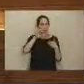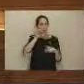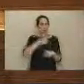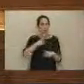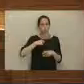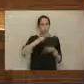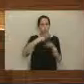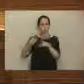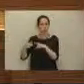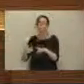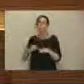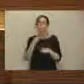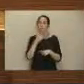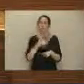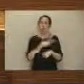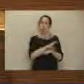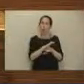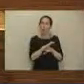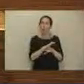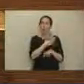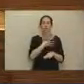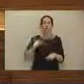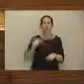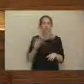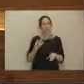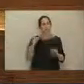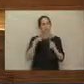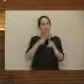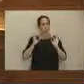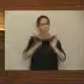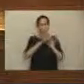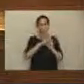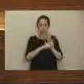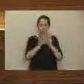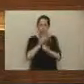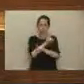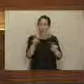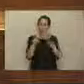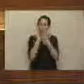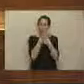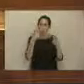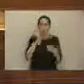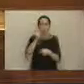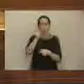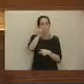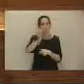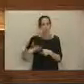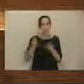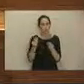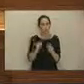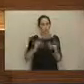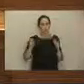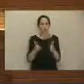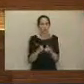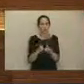intenciones de la consejería eran esas, eran esas las intenciones. Y lo anunció públicamente. Y ahí, evidentemente, había muchas personas y usted no